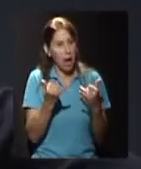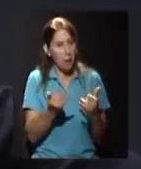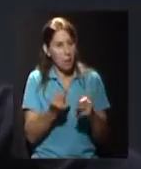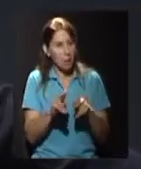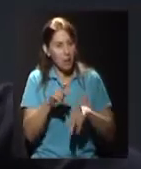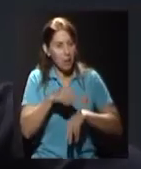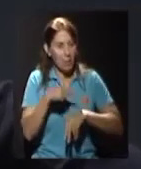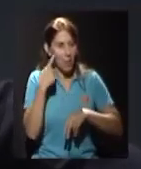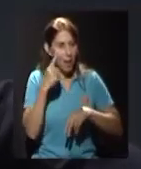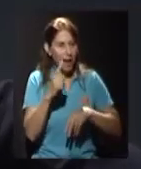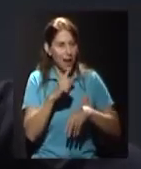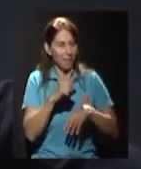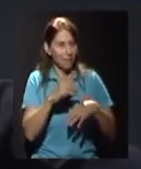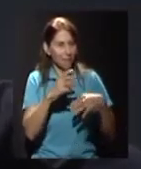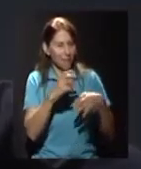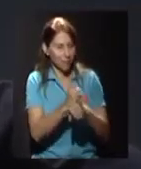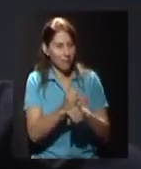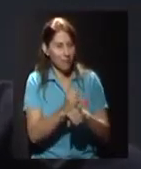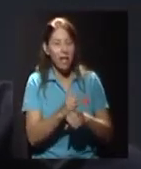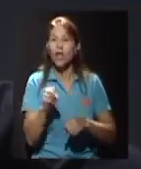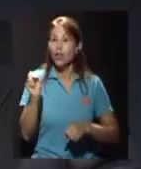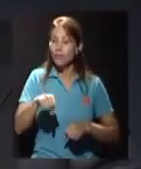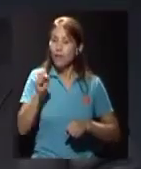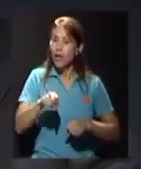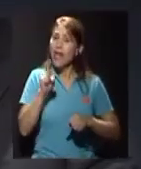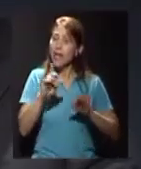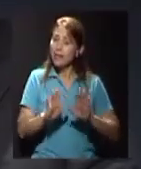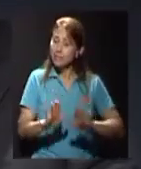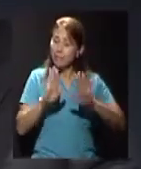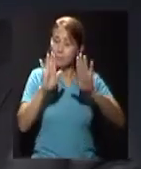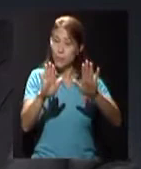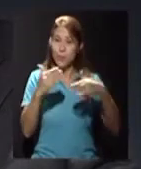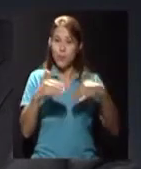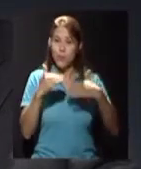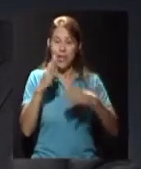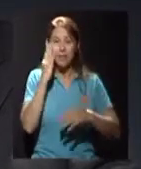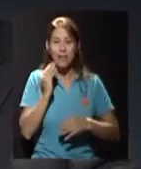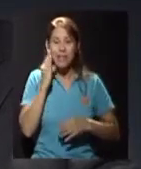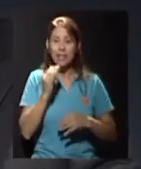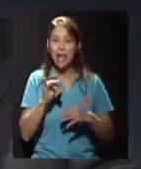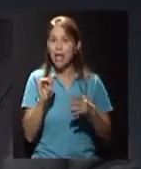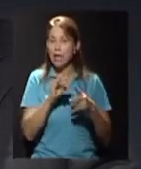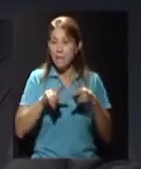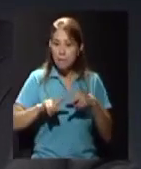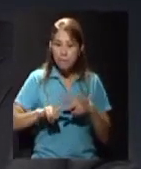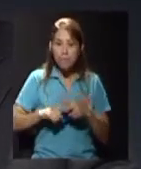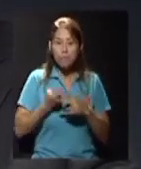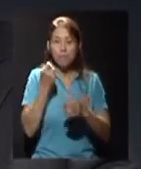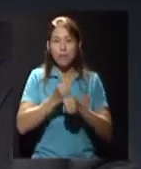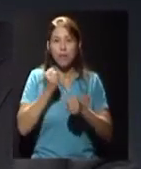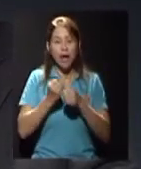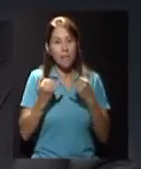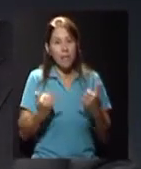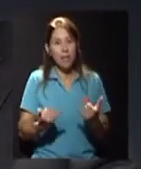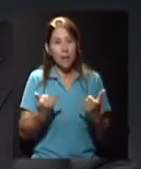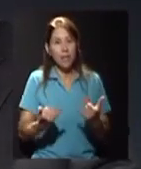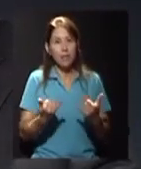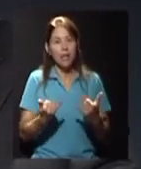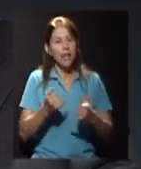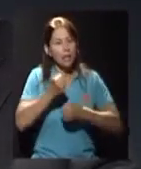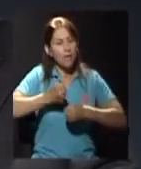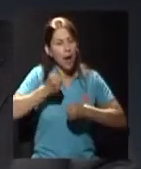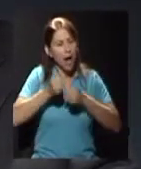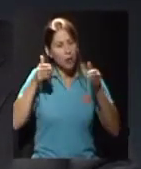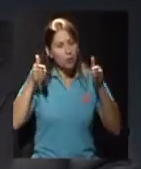para efectivamente fue una experiencia maravillosa porque inmediatamente empiezo a trabajar y empiezo a trabajar en una rama muy